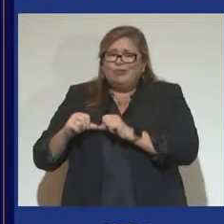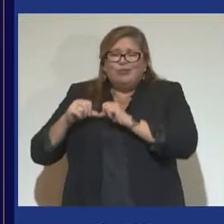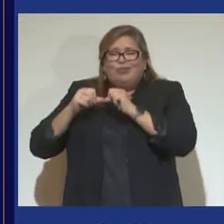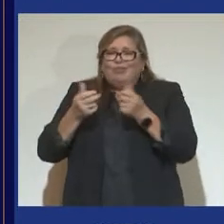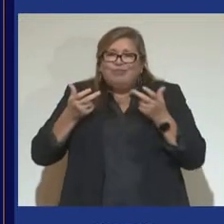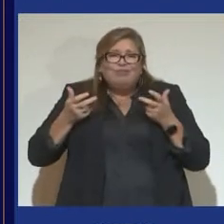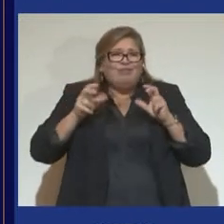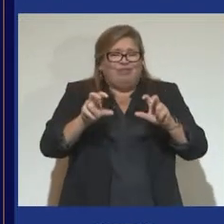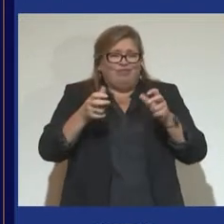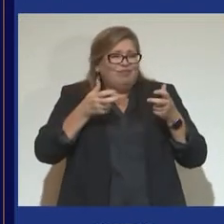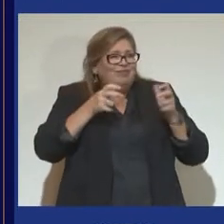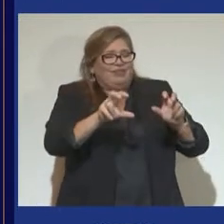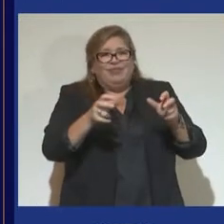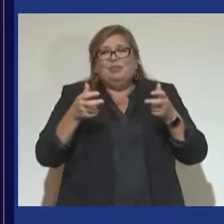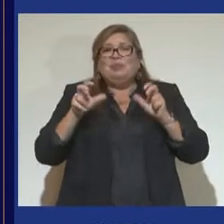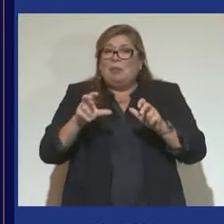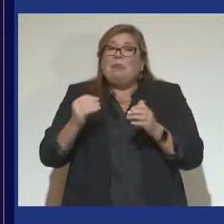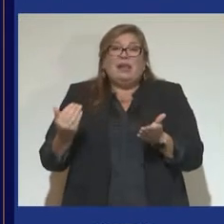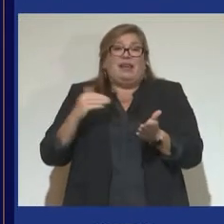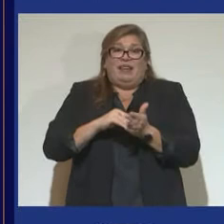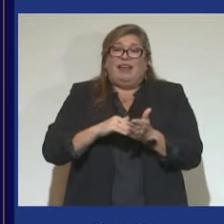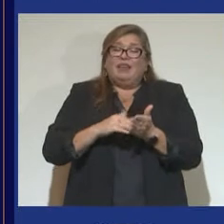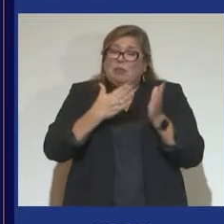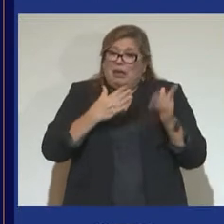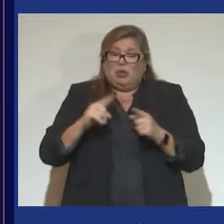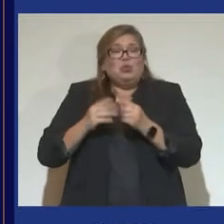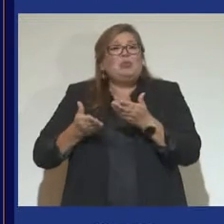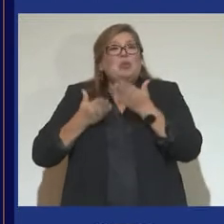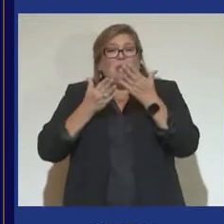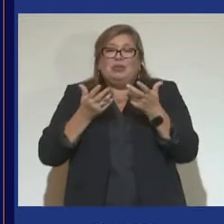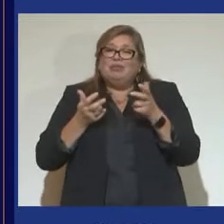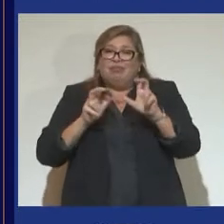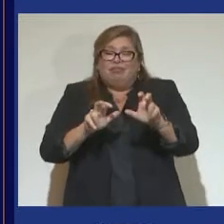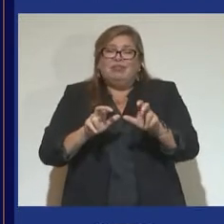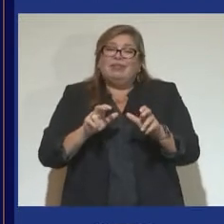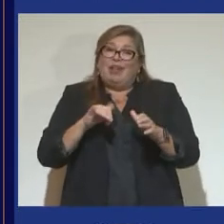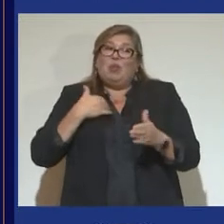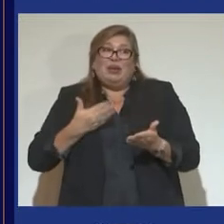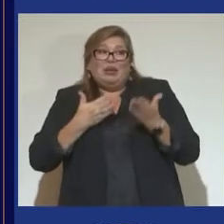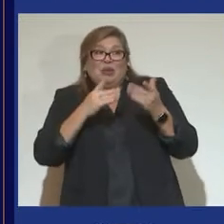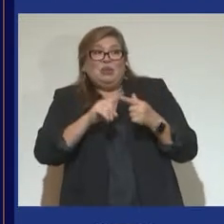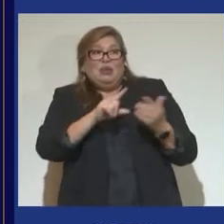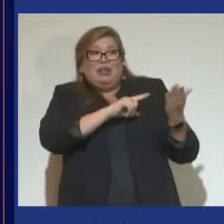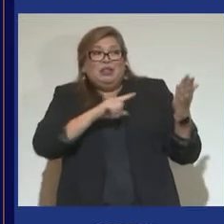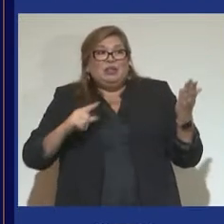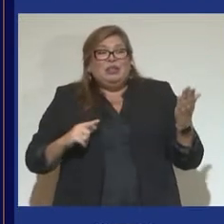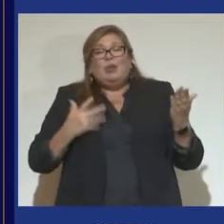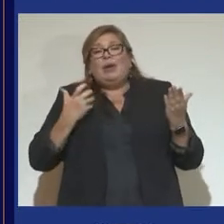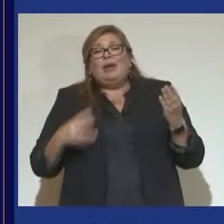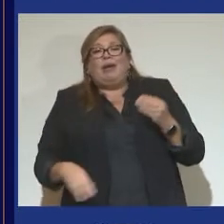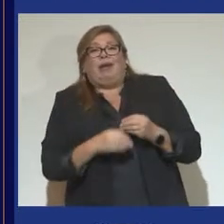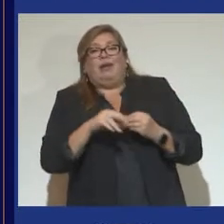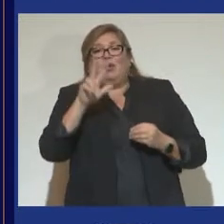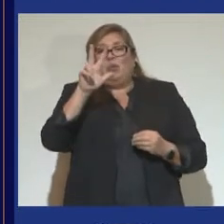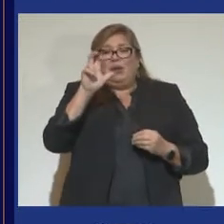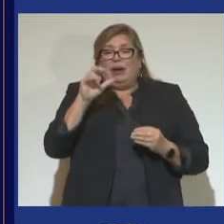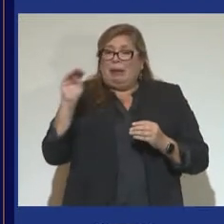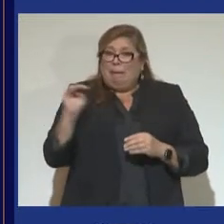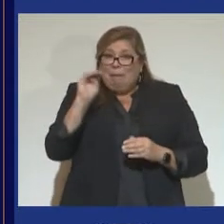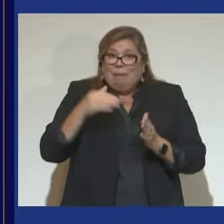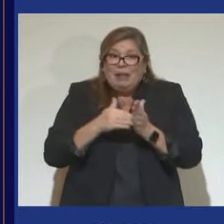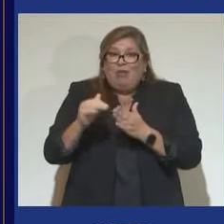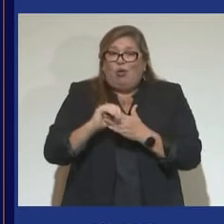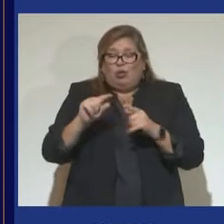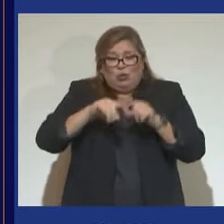de inversiones continuas y 300 millones adicionales que es nuestra propuesta para la legislatura 300 millones más